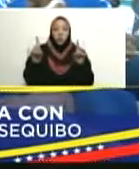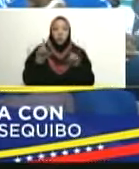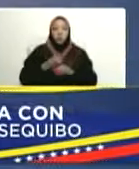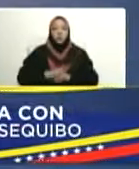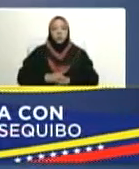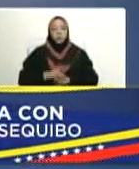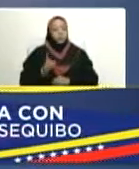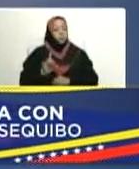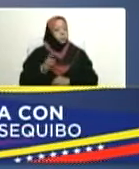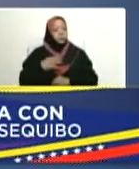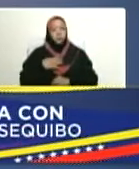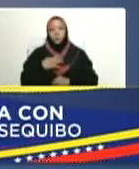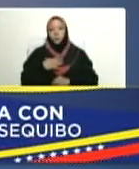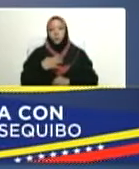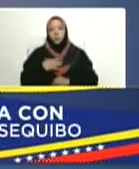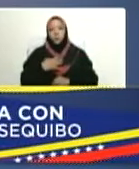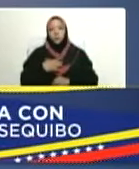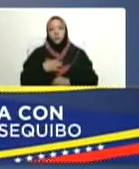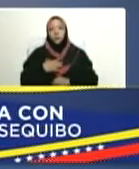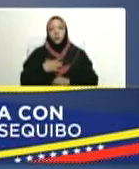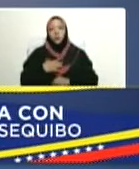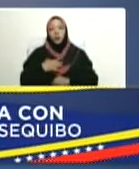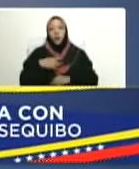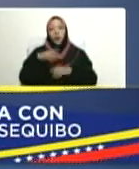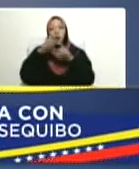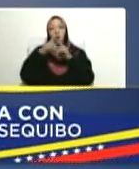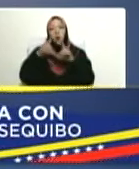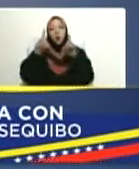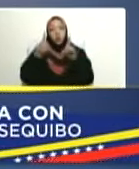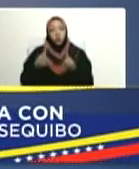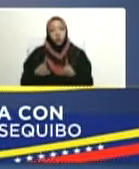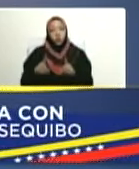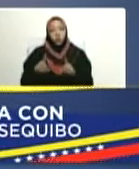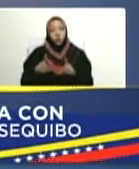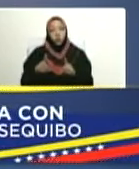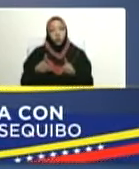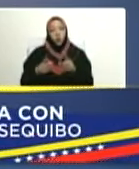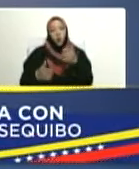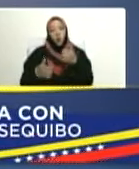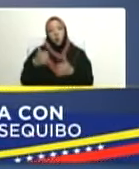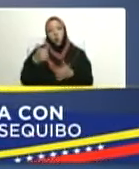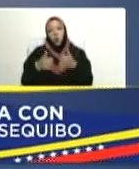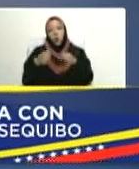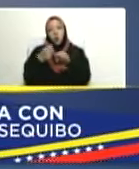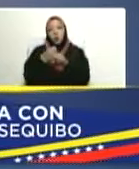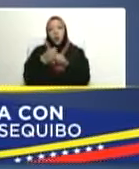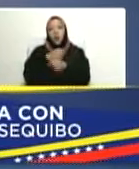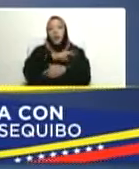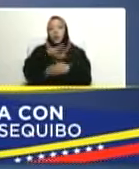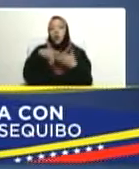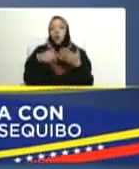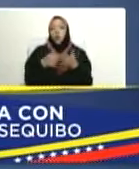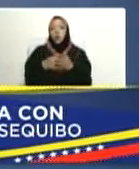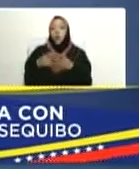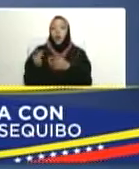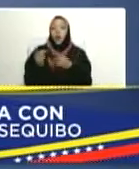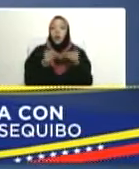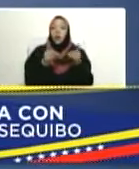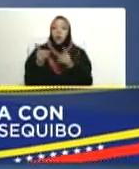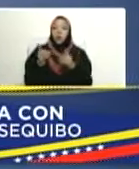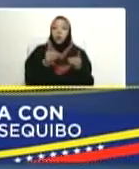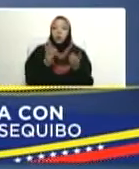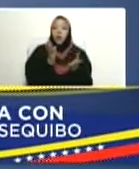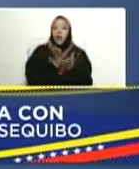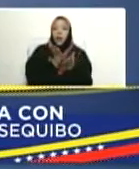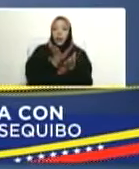no. Como lo decía en estos días, en la conferencia nacional del diálogo, en la clase